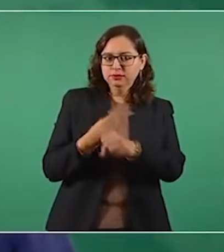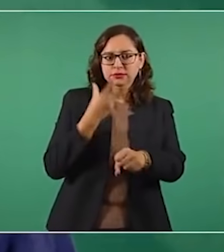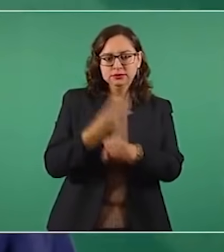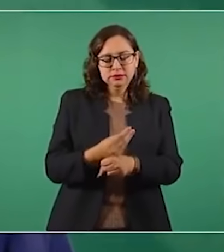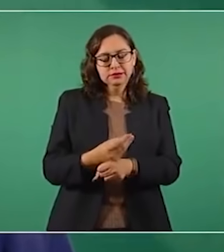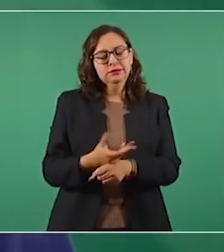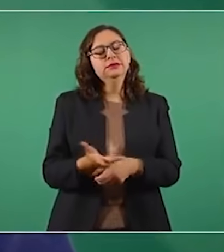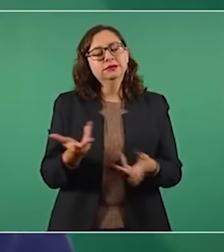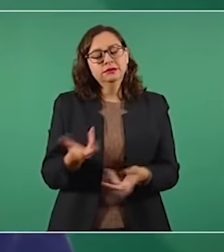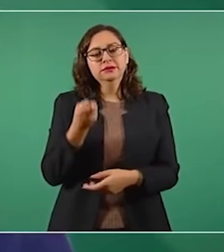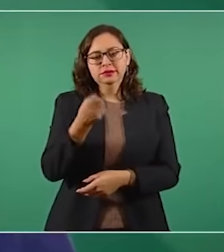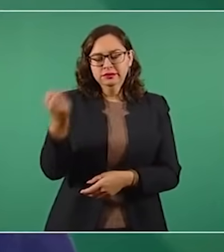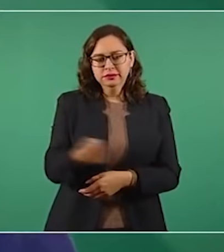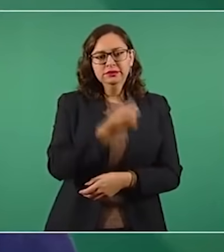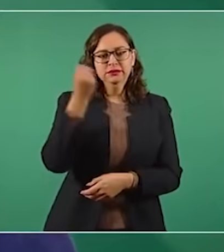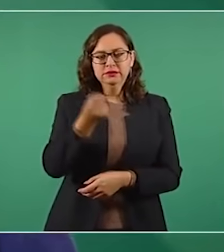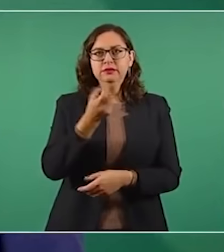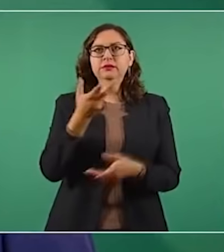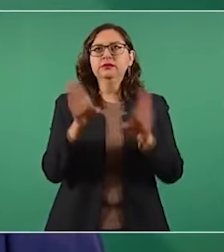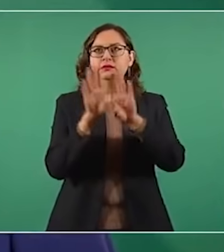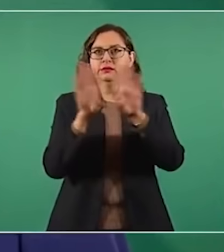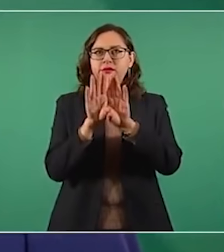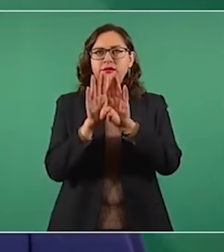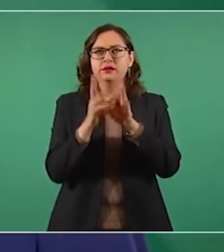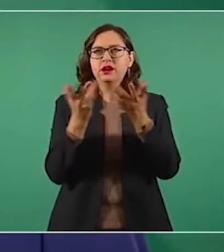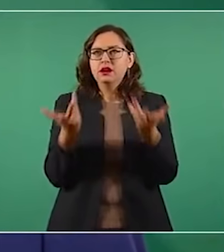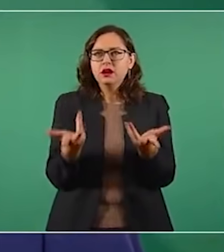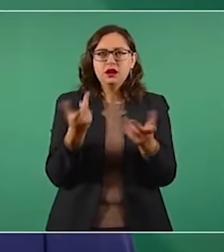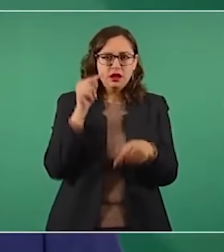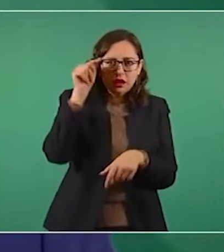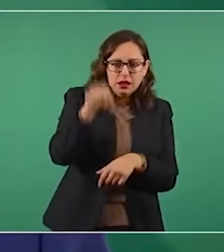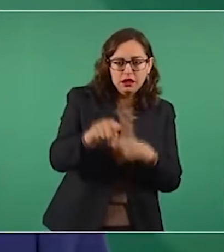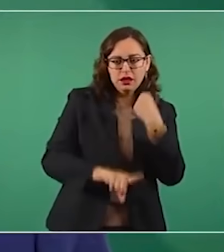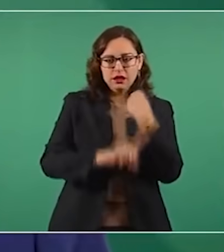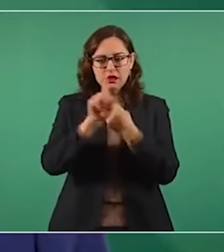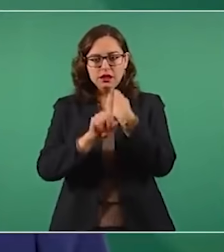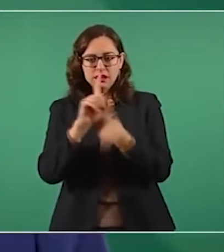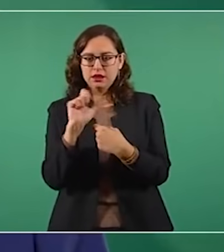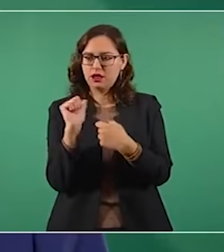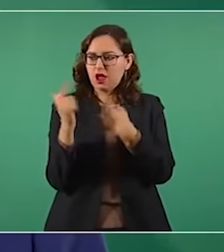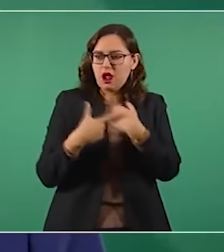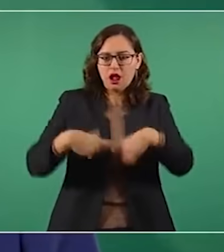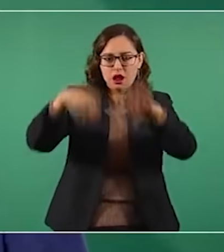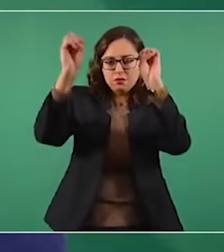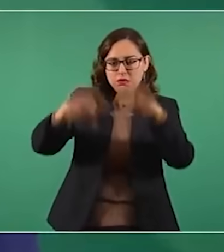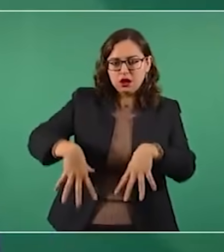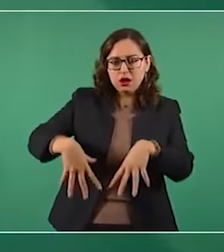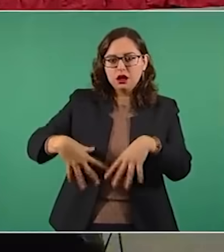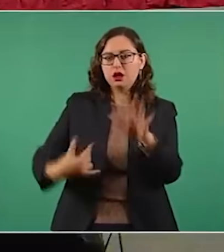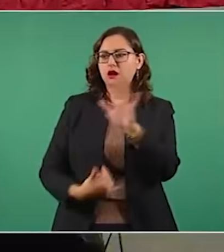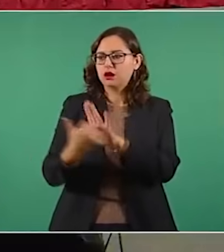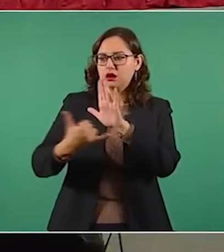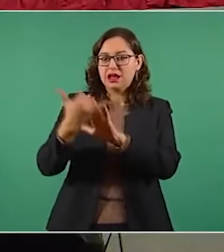salida, una opción para no dejar ahí tirada una inversión